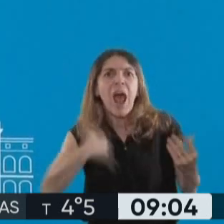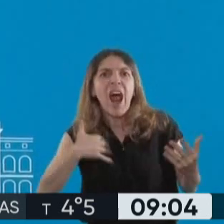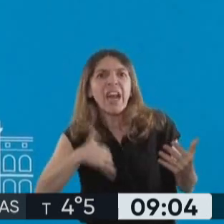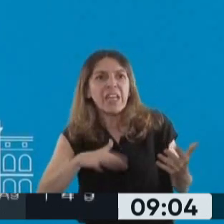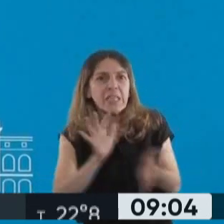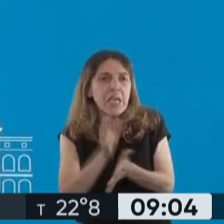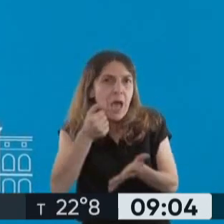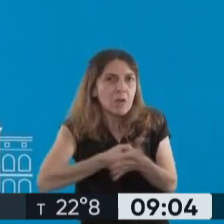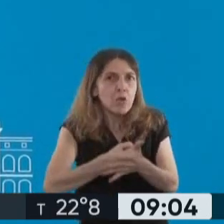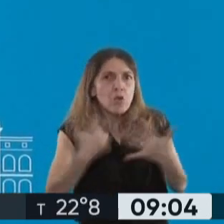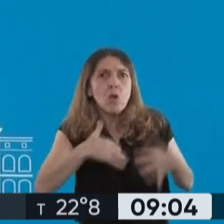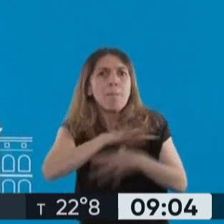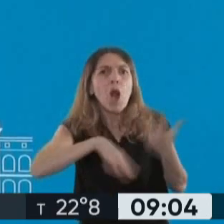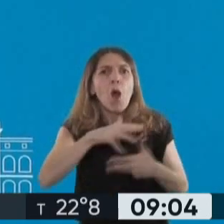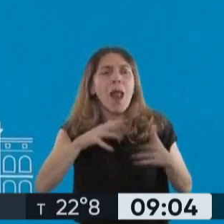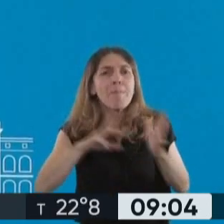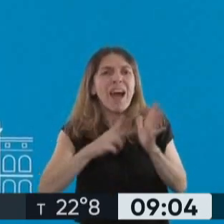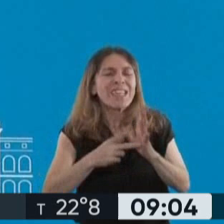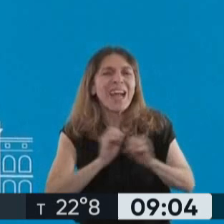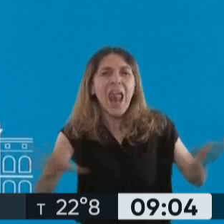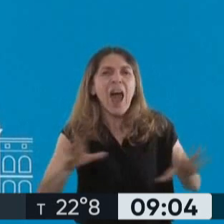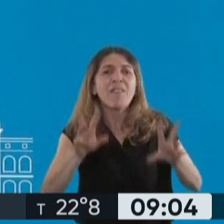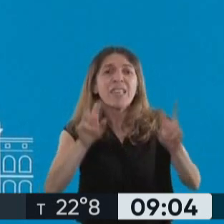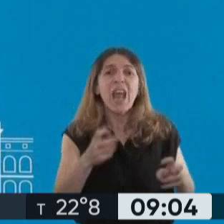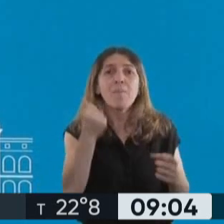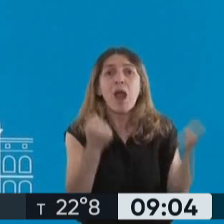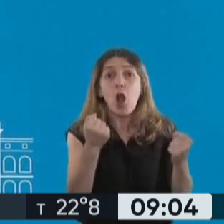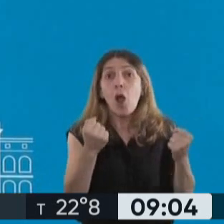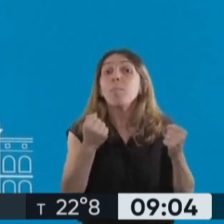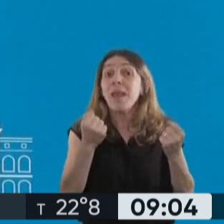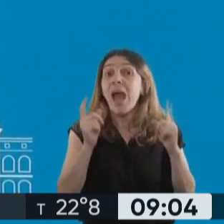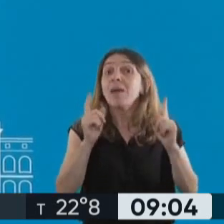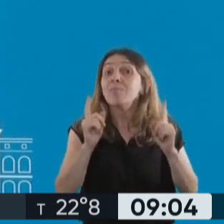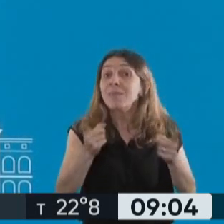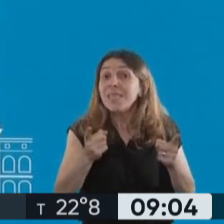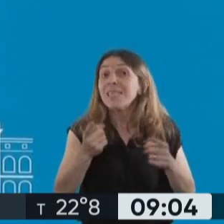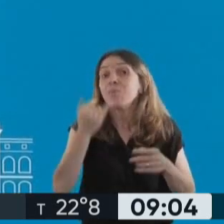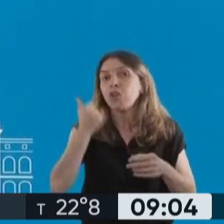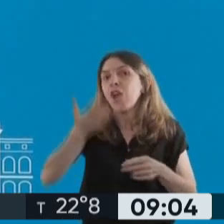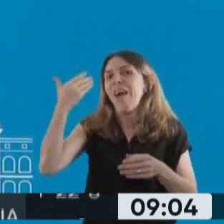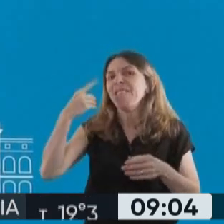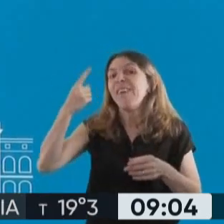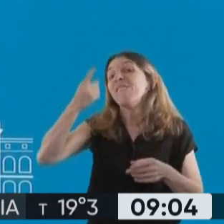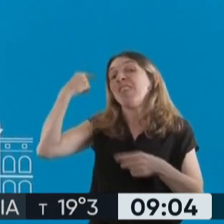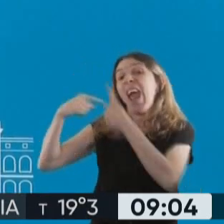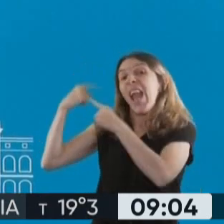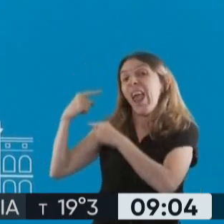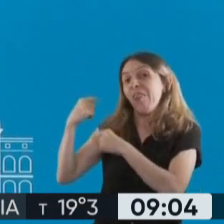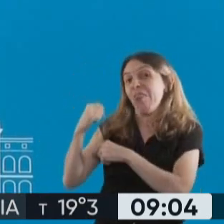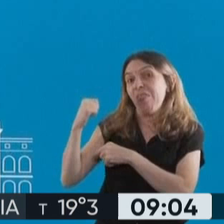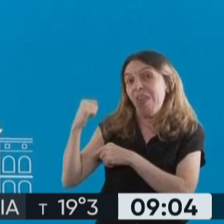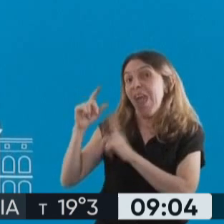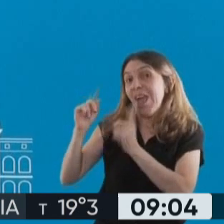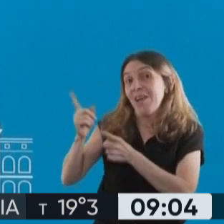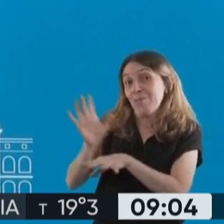no tenga que atravesar una crisis profunda debido, además de las situaciones estructurales que venimos arrastrando, a las consecuencias de